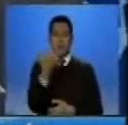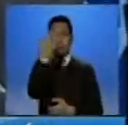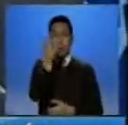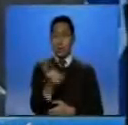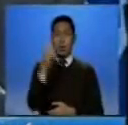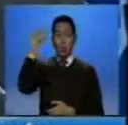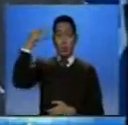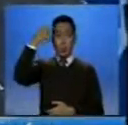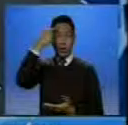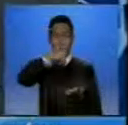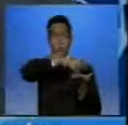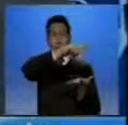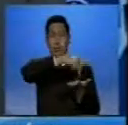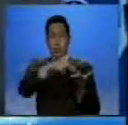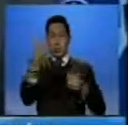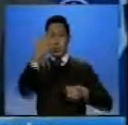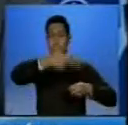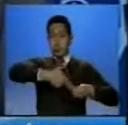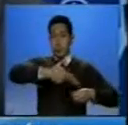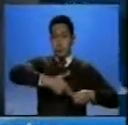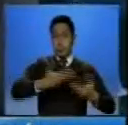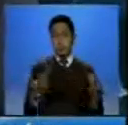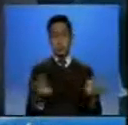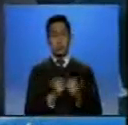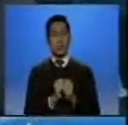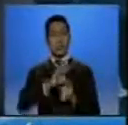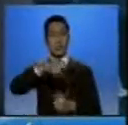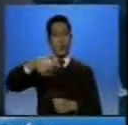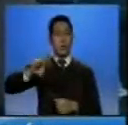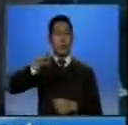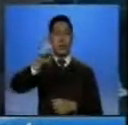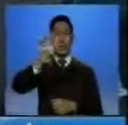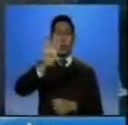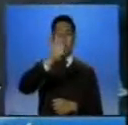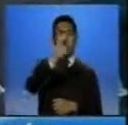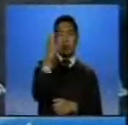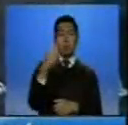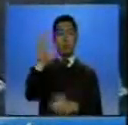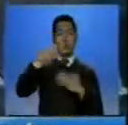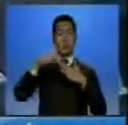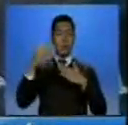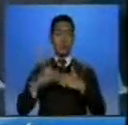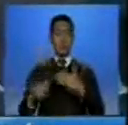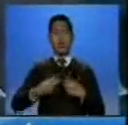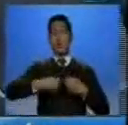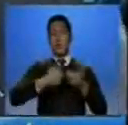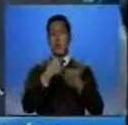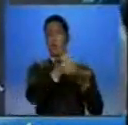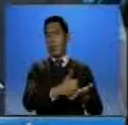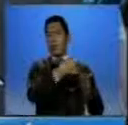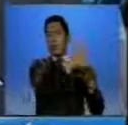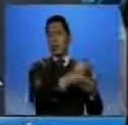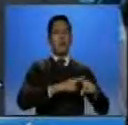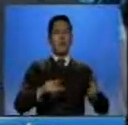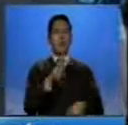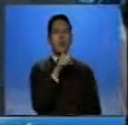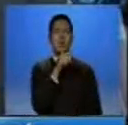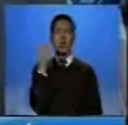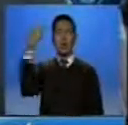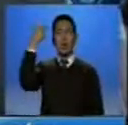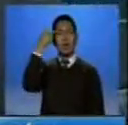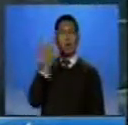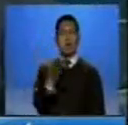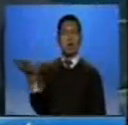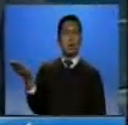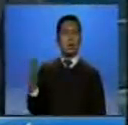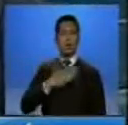a este combustible en más o menos 140 millones de dólares. Pero la pregunta es, ¿quién es el Estado? El Estado es usted, soy